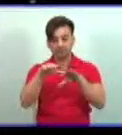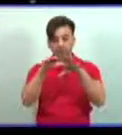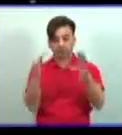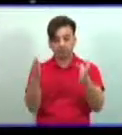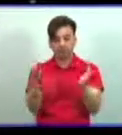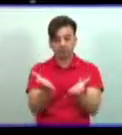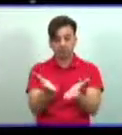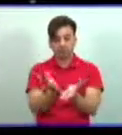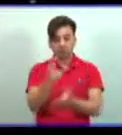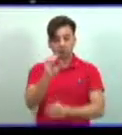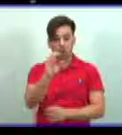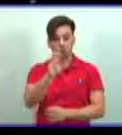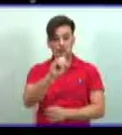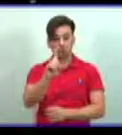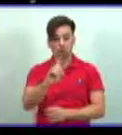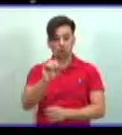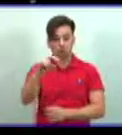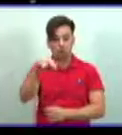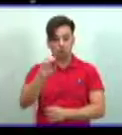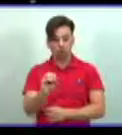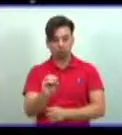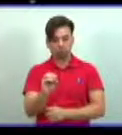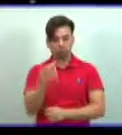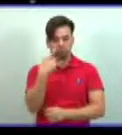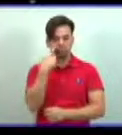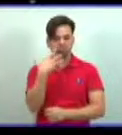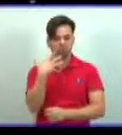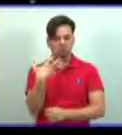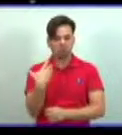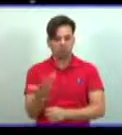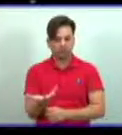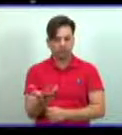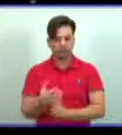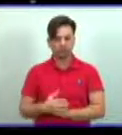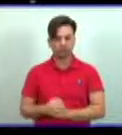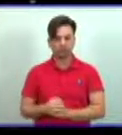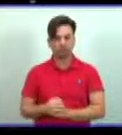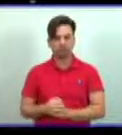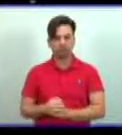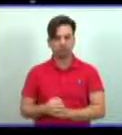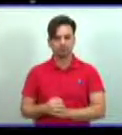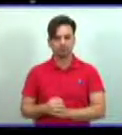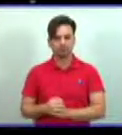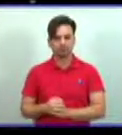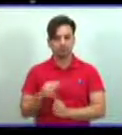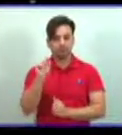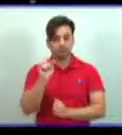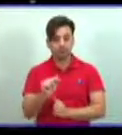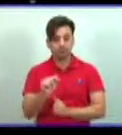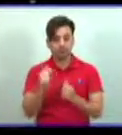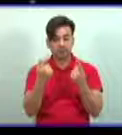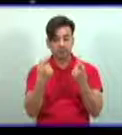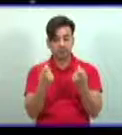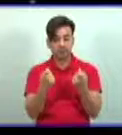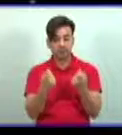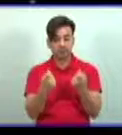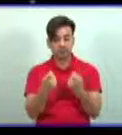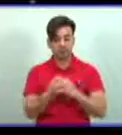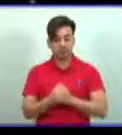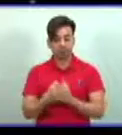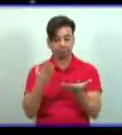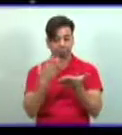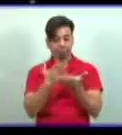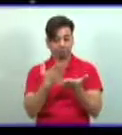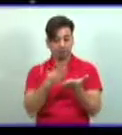capa de ozono y qué importancia tiene? Para ello será necesario que consultes por supuesto tu libro